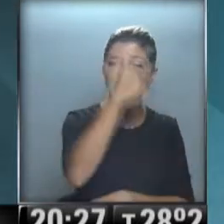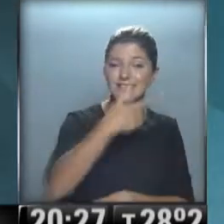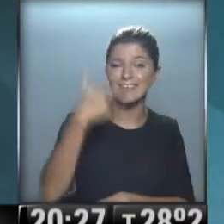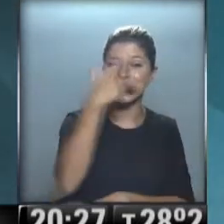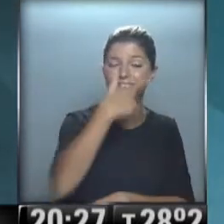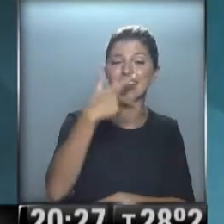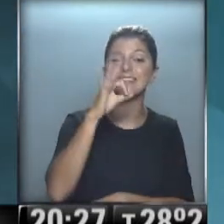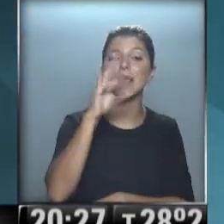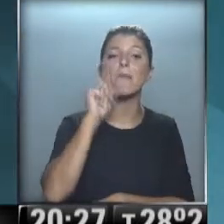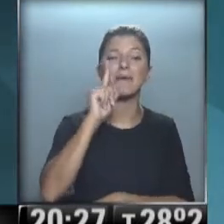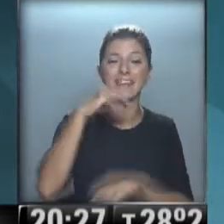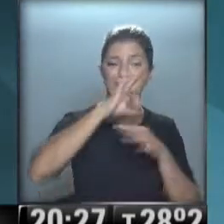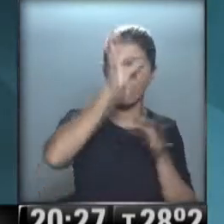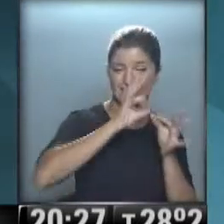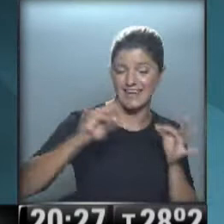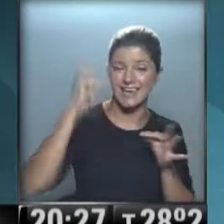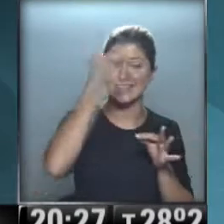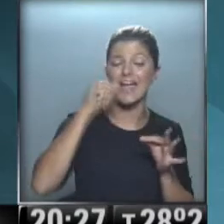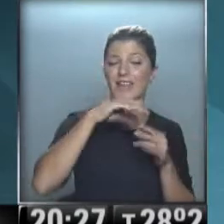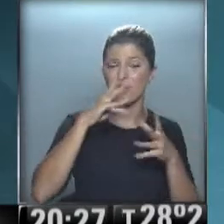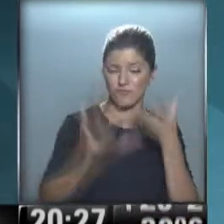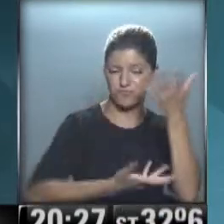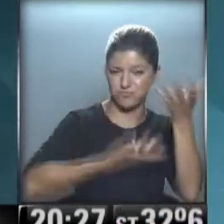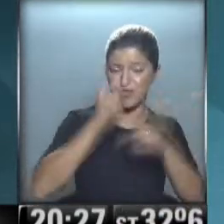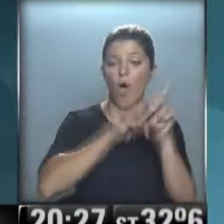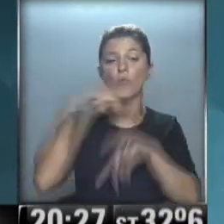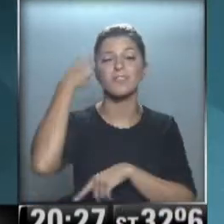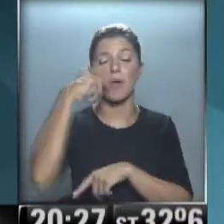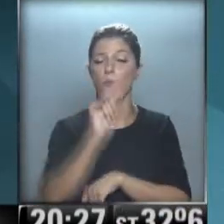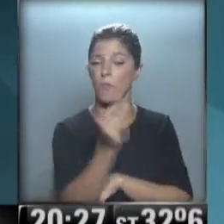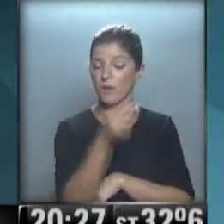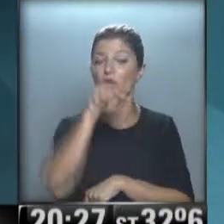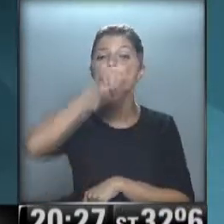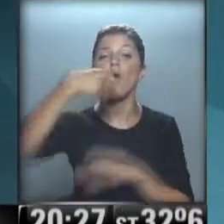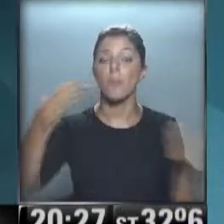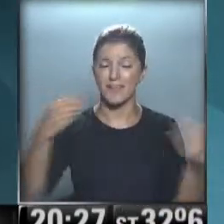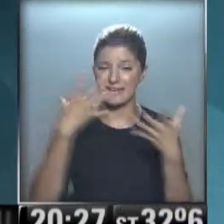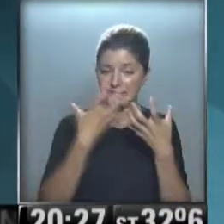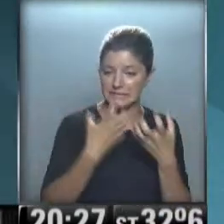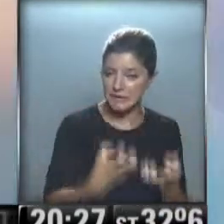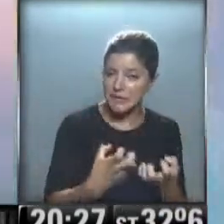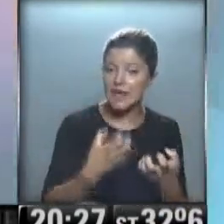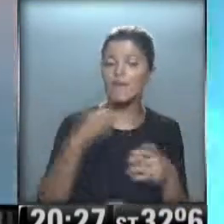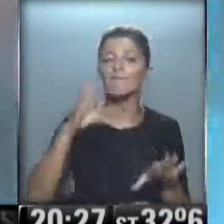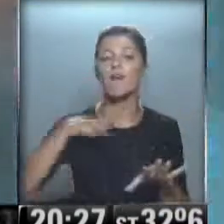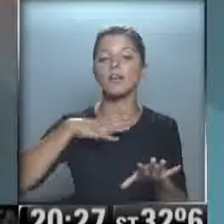330.000 hectáreas destruidas y animales muertos. El origen de las llamas está dado por las sequías y la falta de